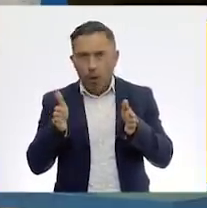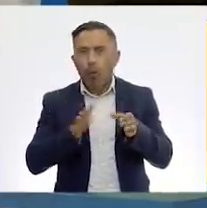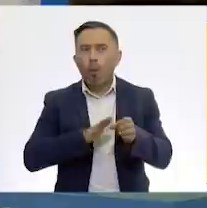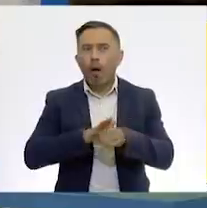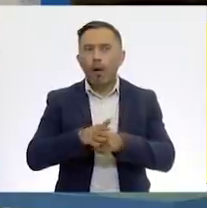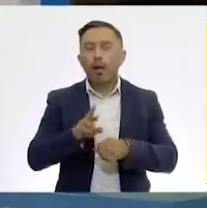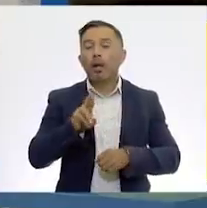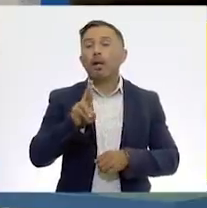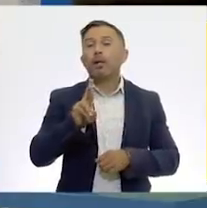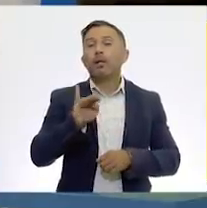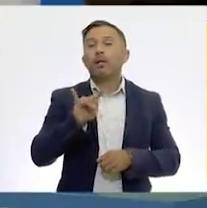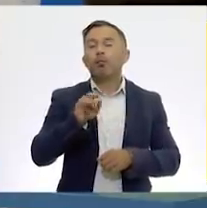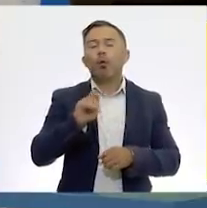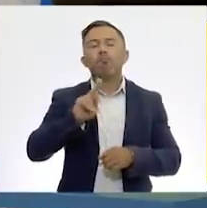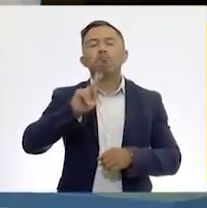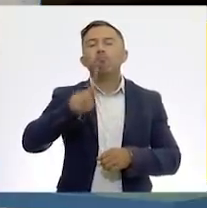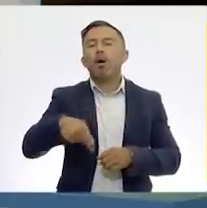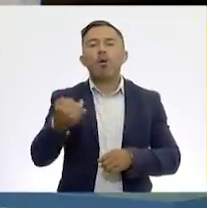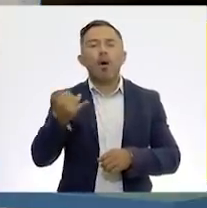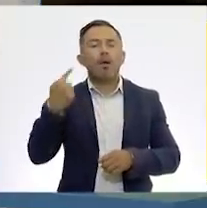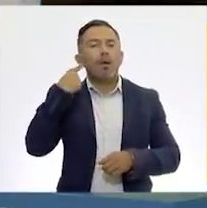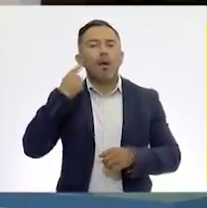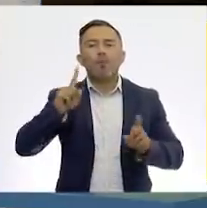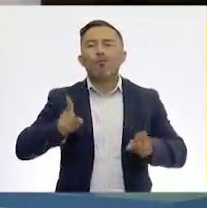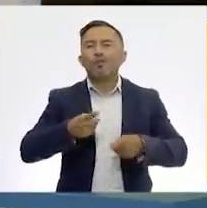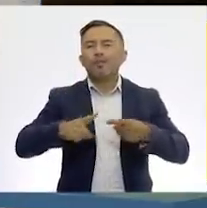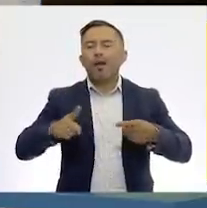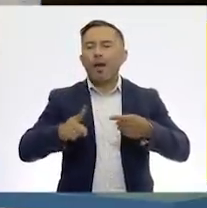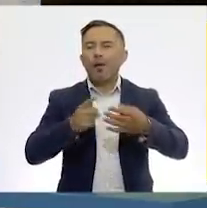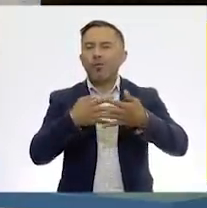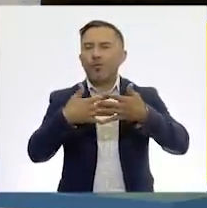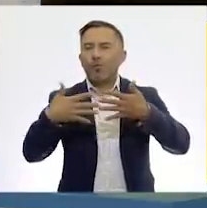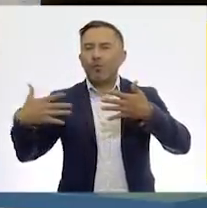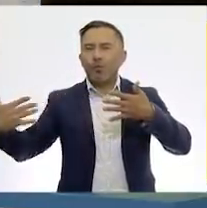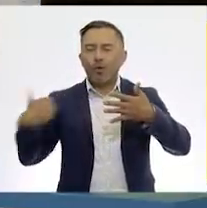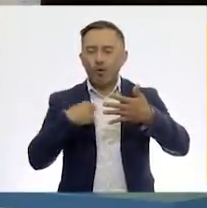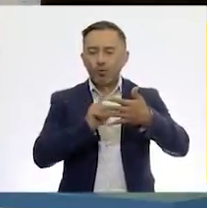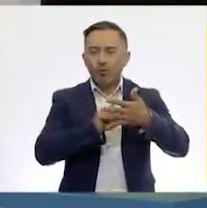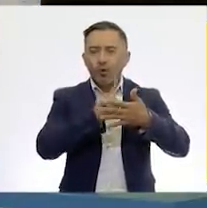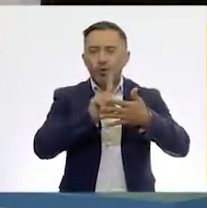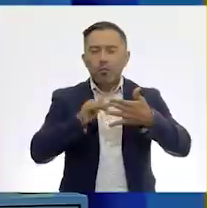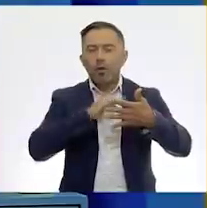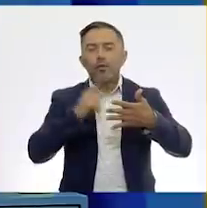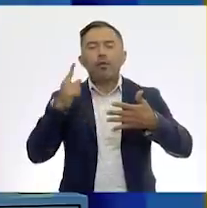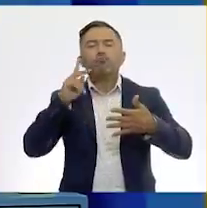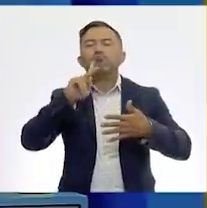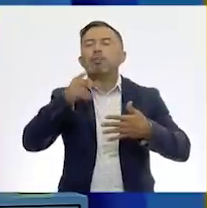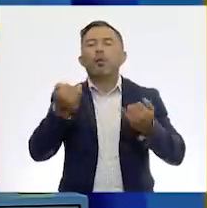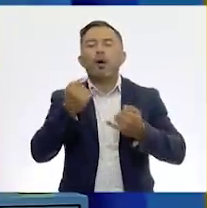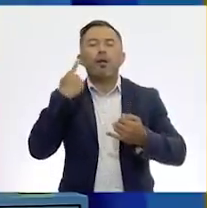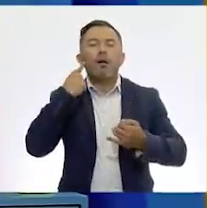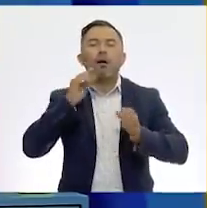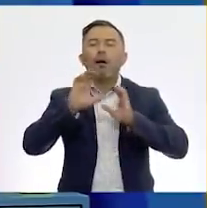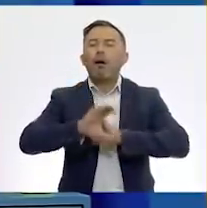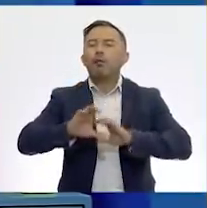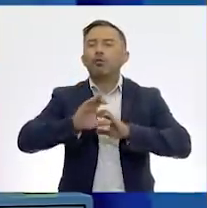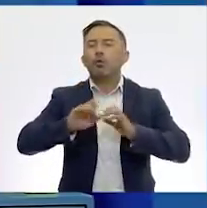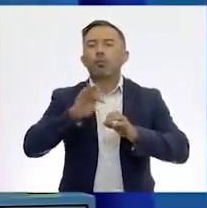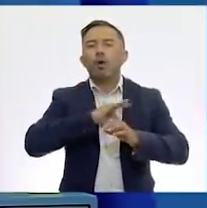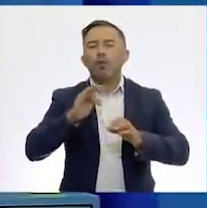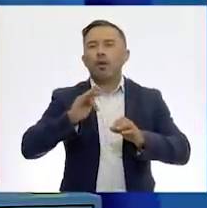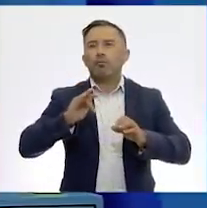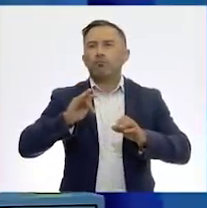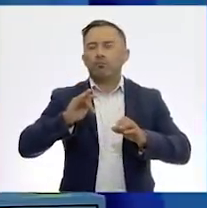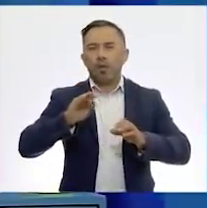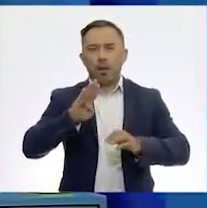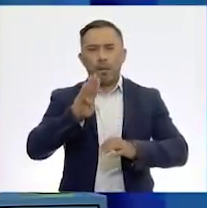está muy ligado a las notas musicales. Por ejemplo, podríamos pensar que aquí tenemos unas notas musicales que podrían sonar, no sé, como la Quinta Sinfonía